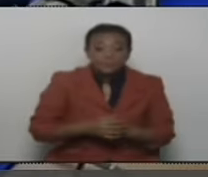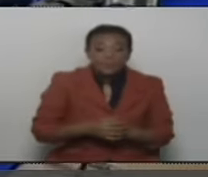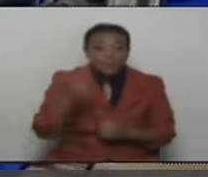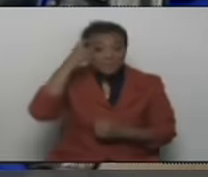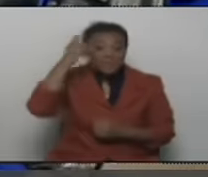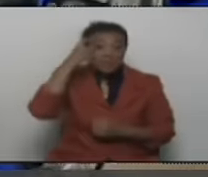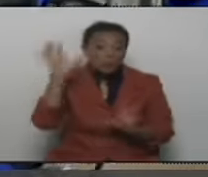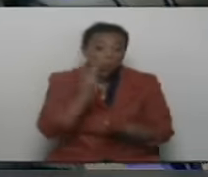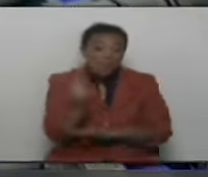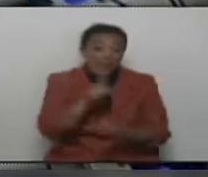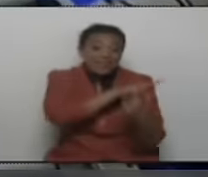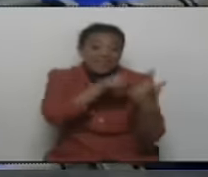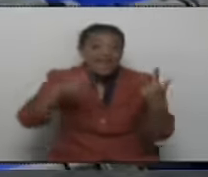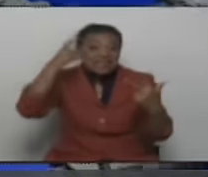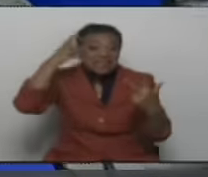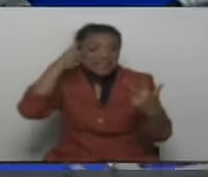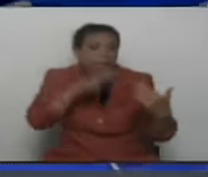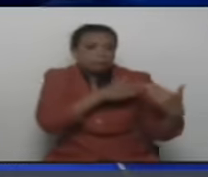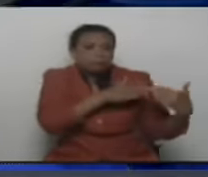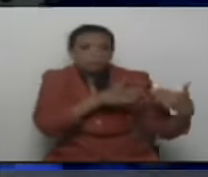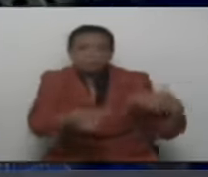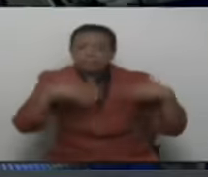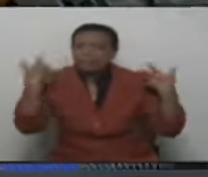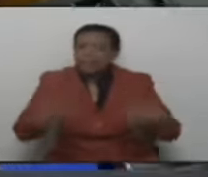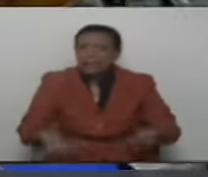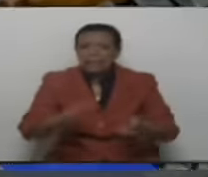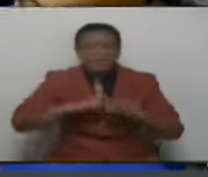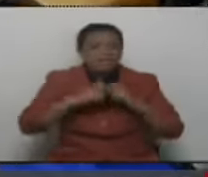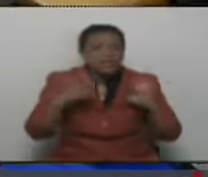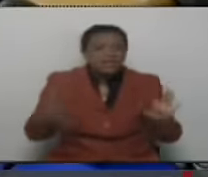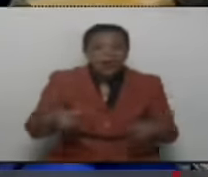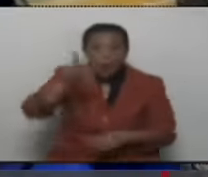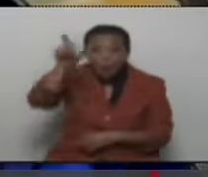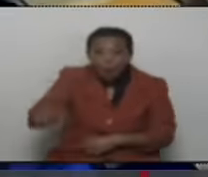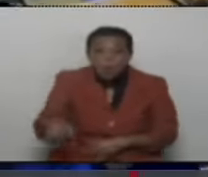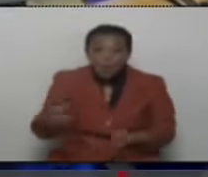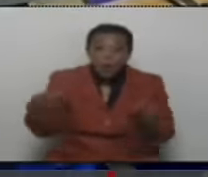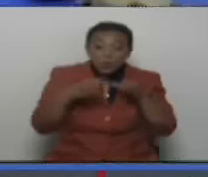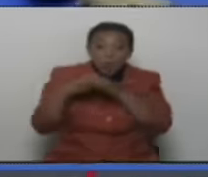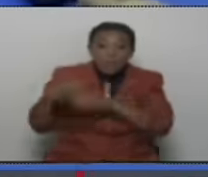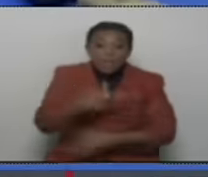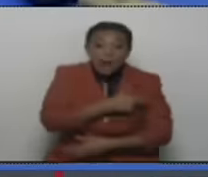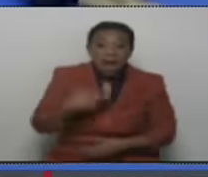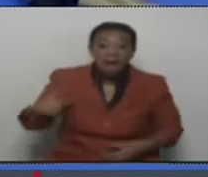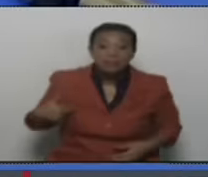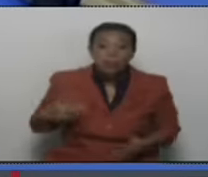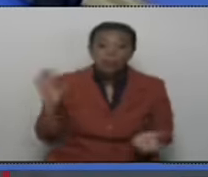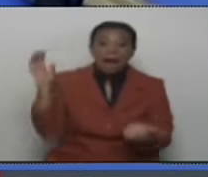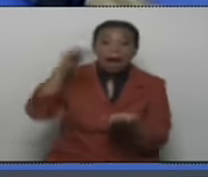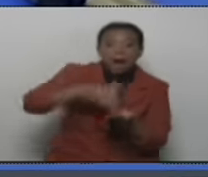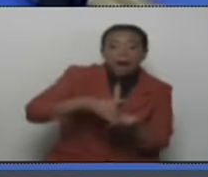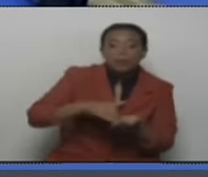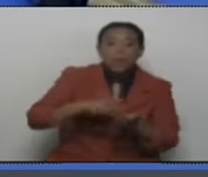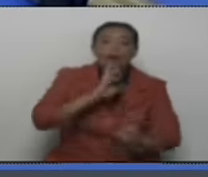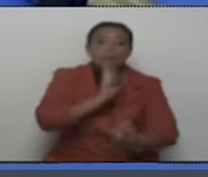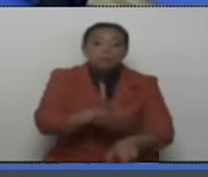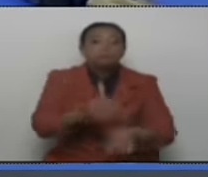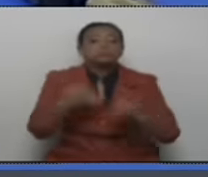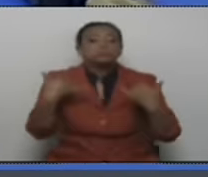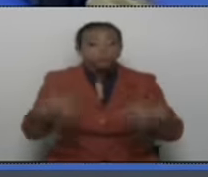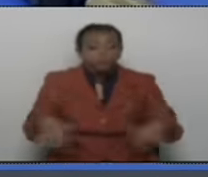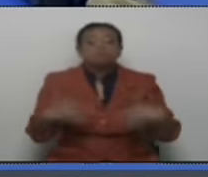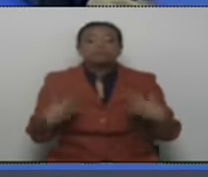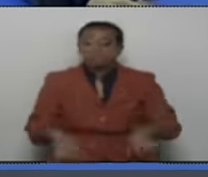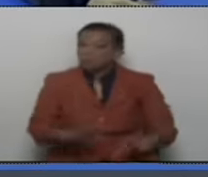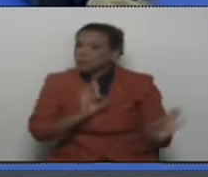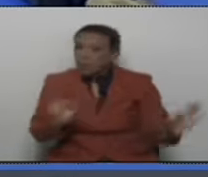debe saberlo. Y que está articulado él y su tren de Aragua, o el grupo que le responde a él,